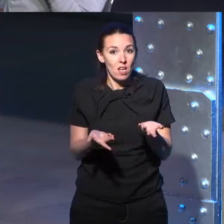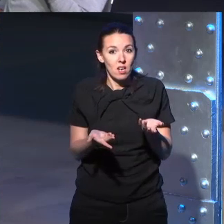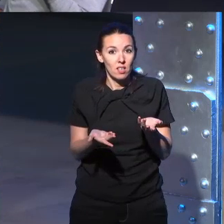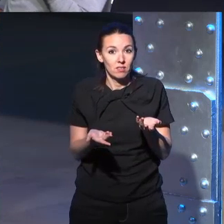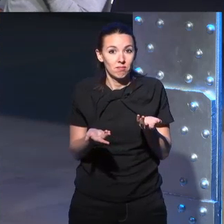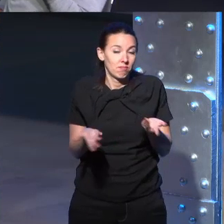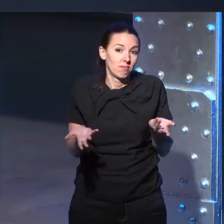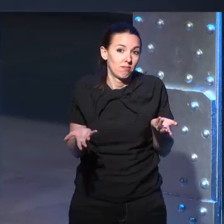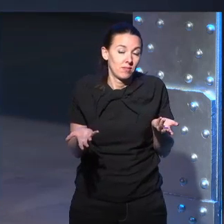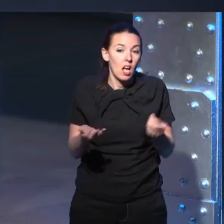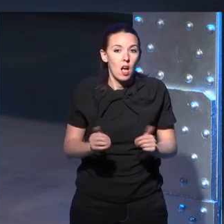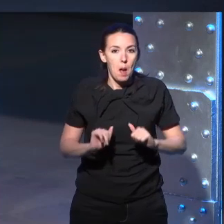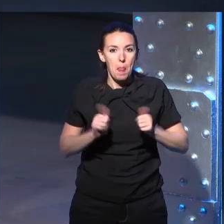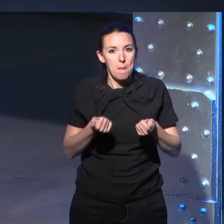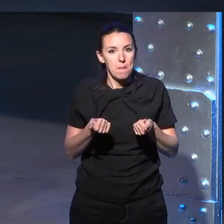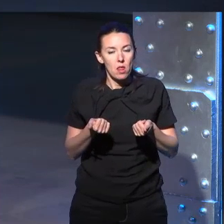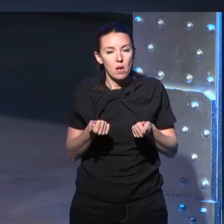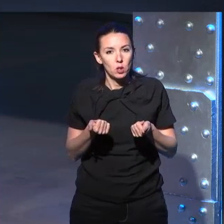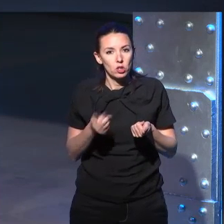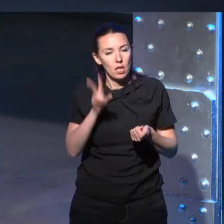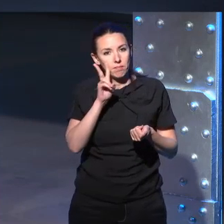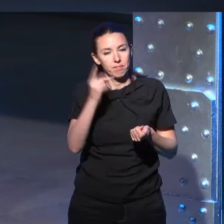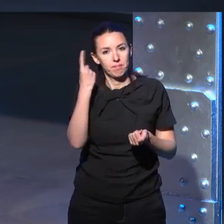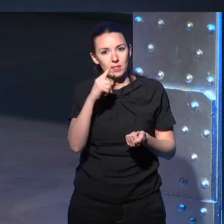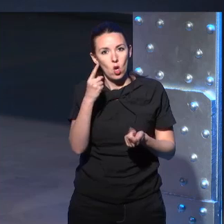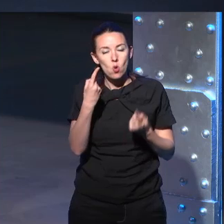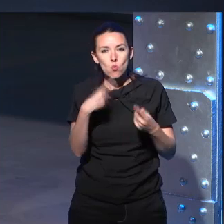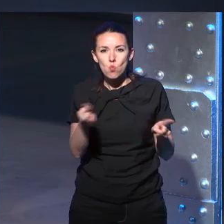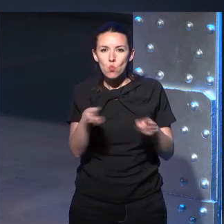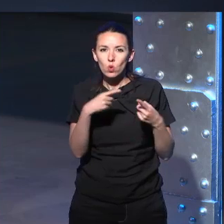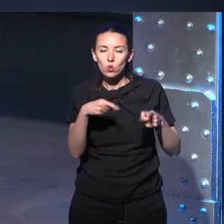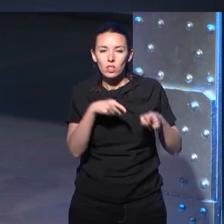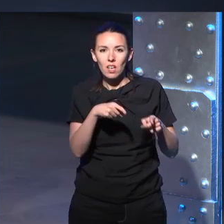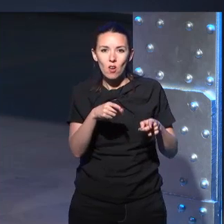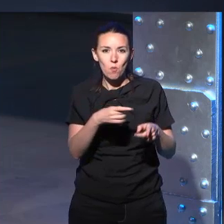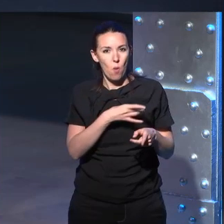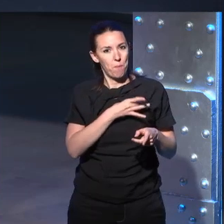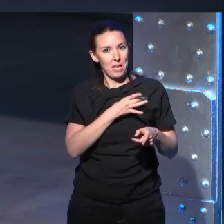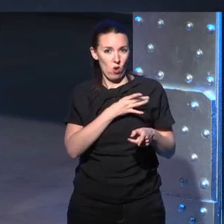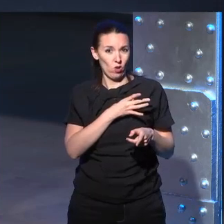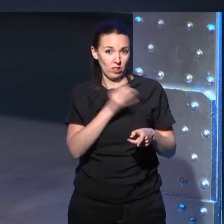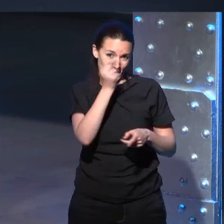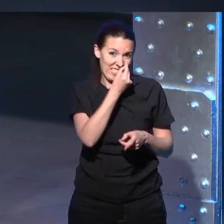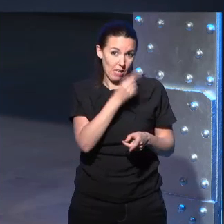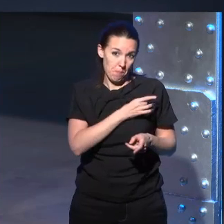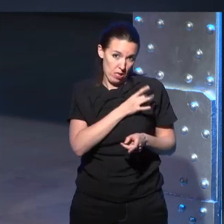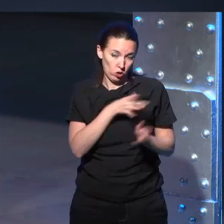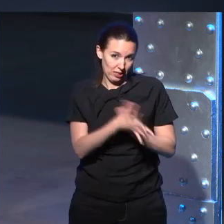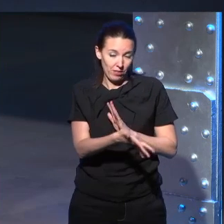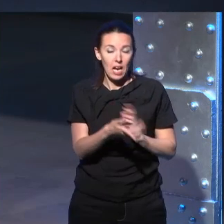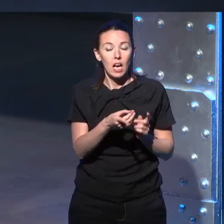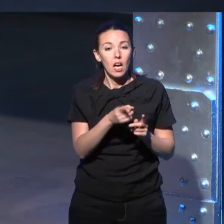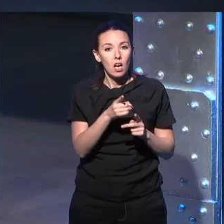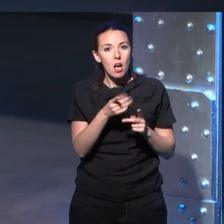cuadraba. Y empezamos a identificar a esa música como música de pijos, ¿no? Y en